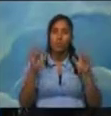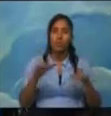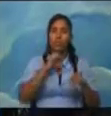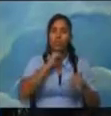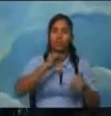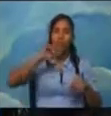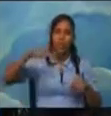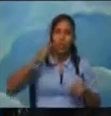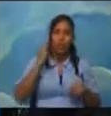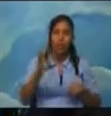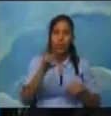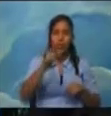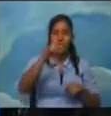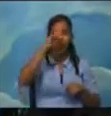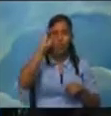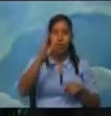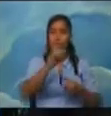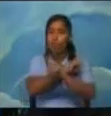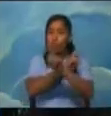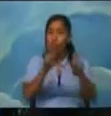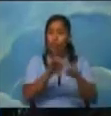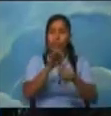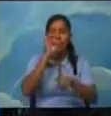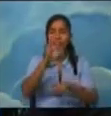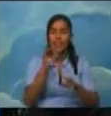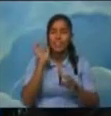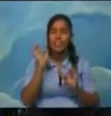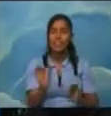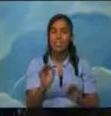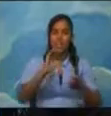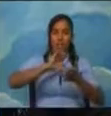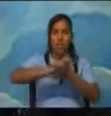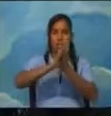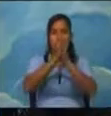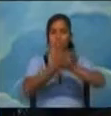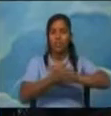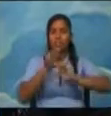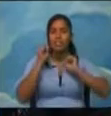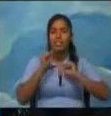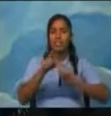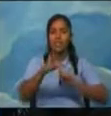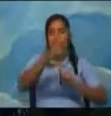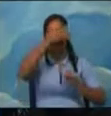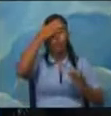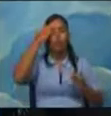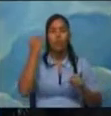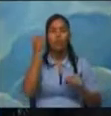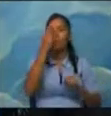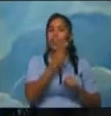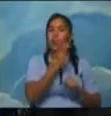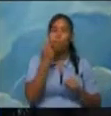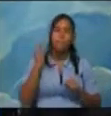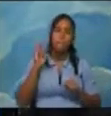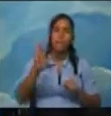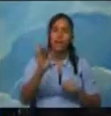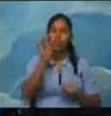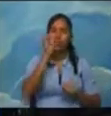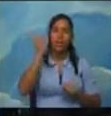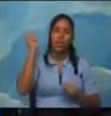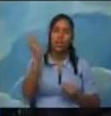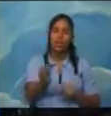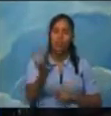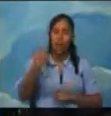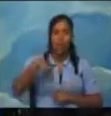tu Dios, no te dejará, ni te destruirá, ni se olvidará del pacto que le juró a